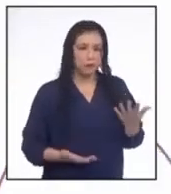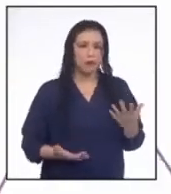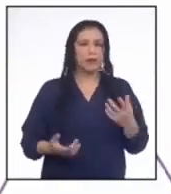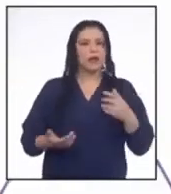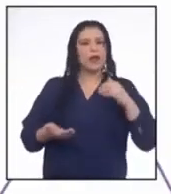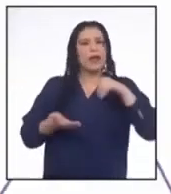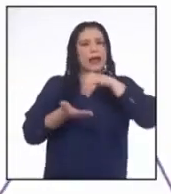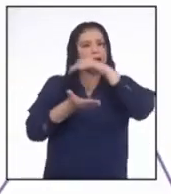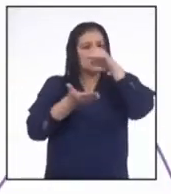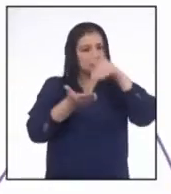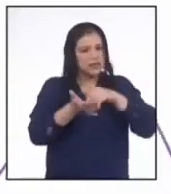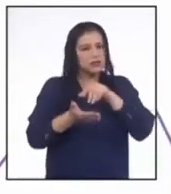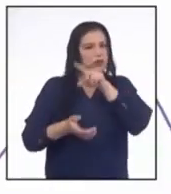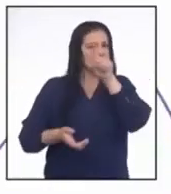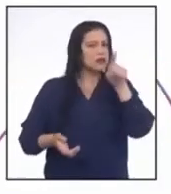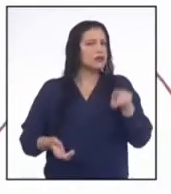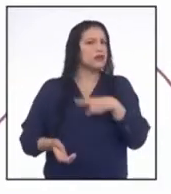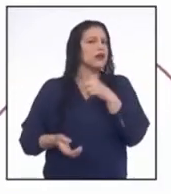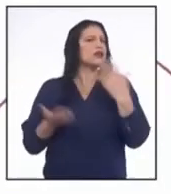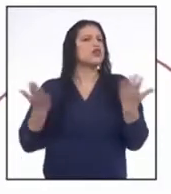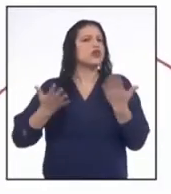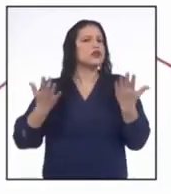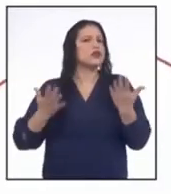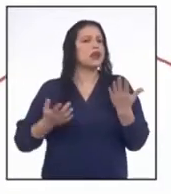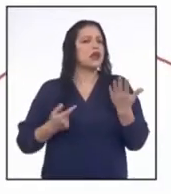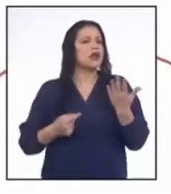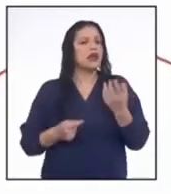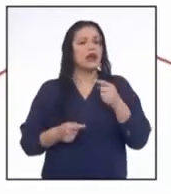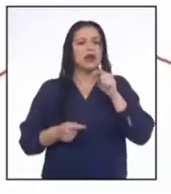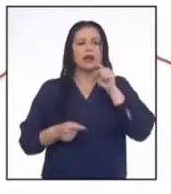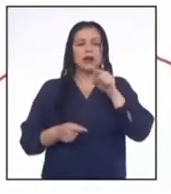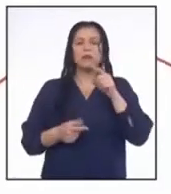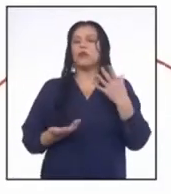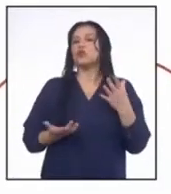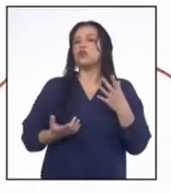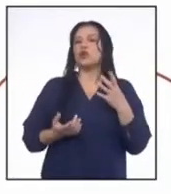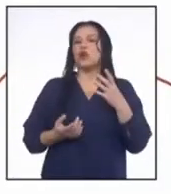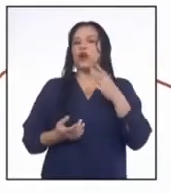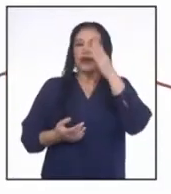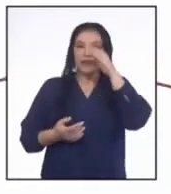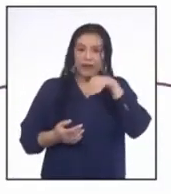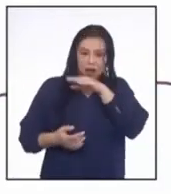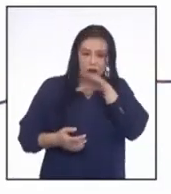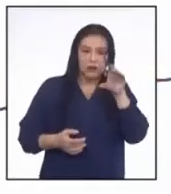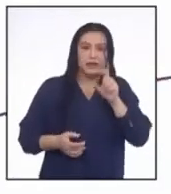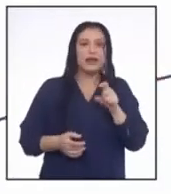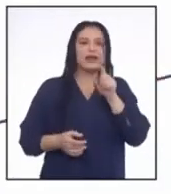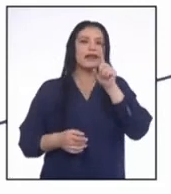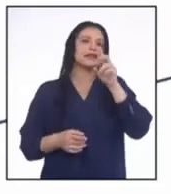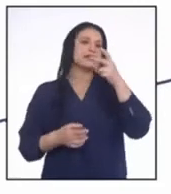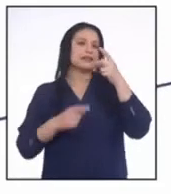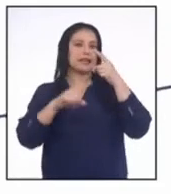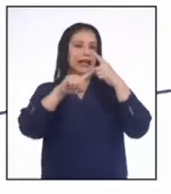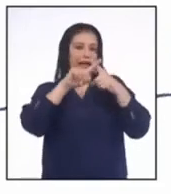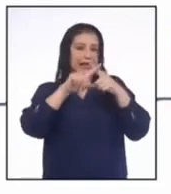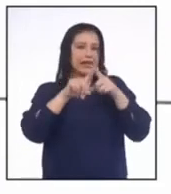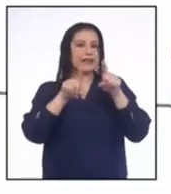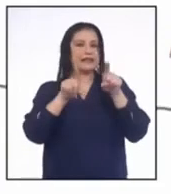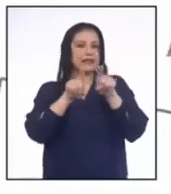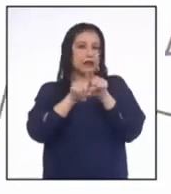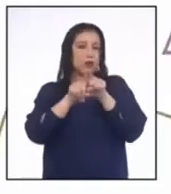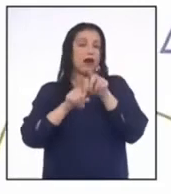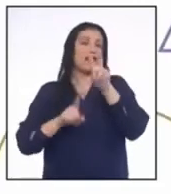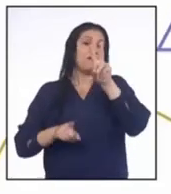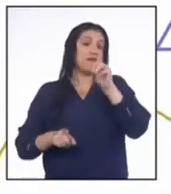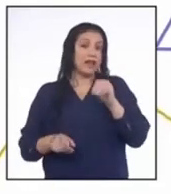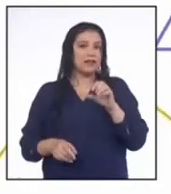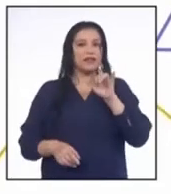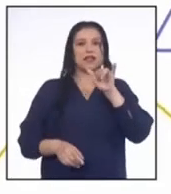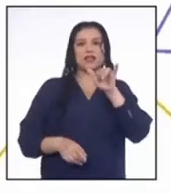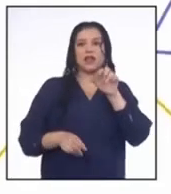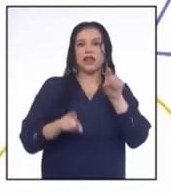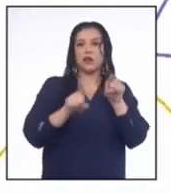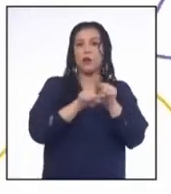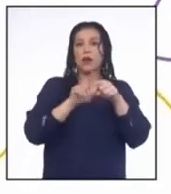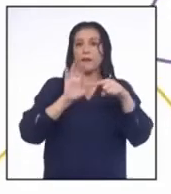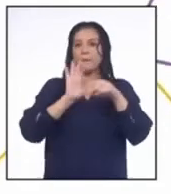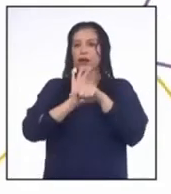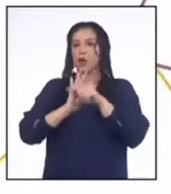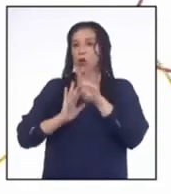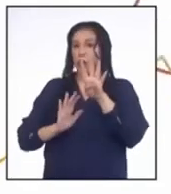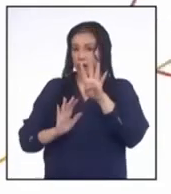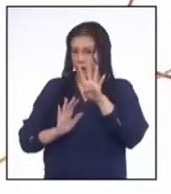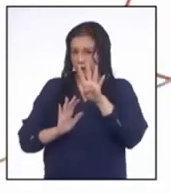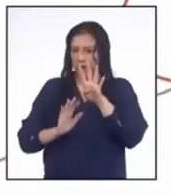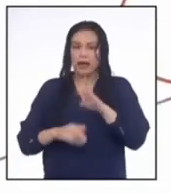El centro de la circunferencia se encuentra en el punto C de coordenadas X igual 20 y Y igual a menos